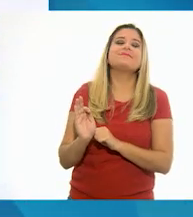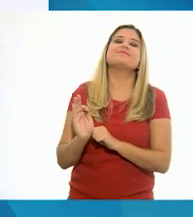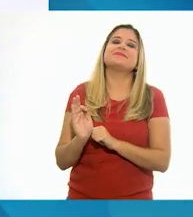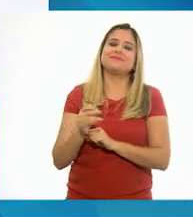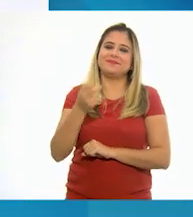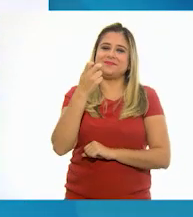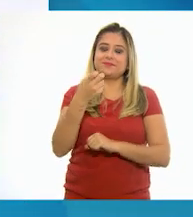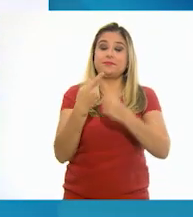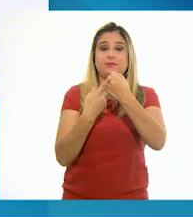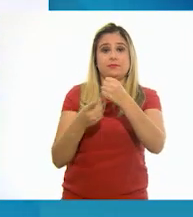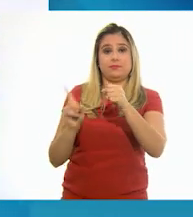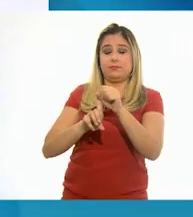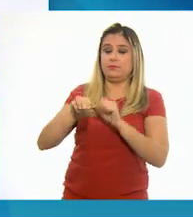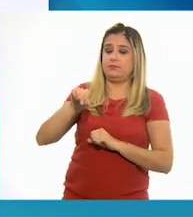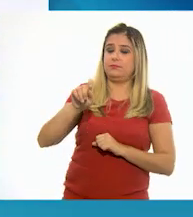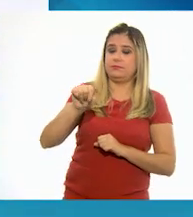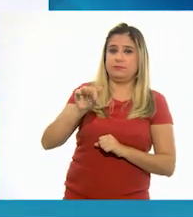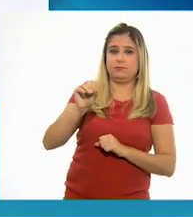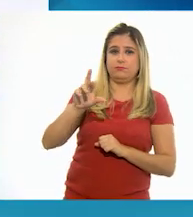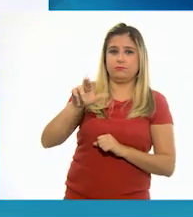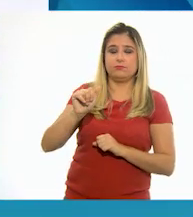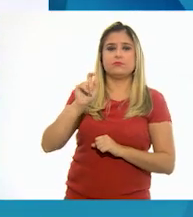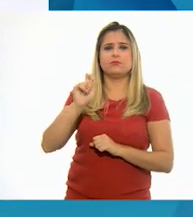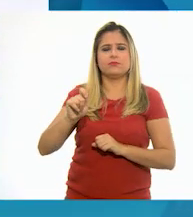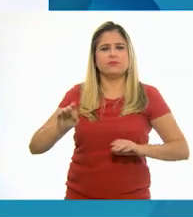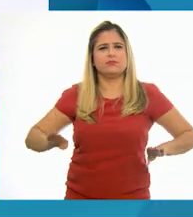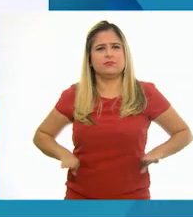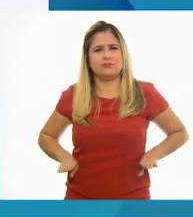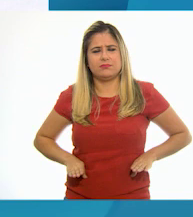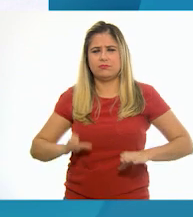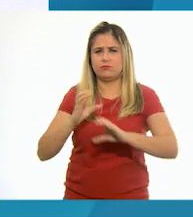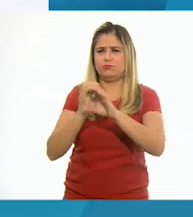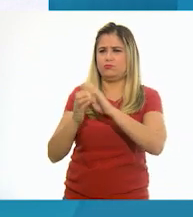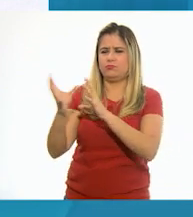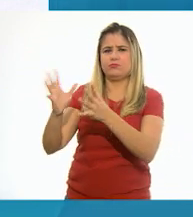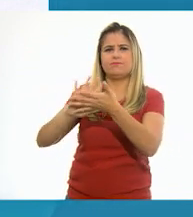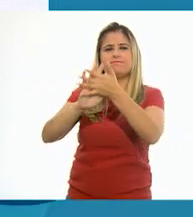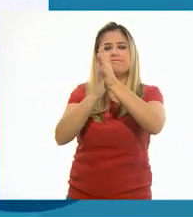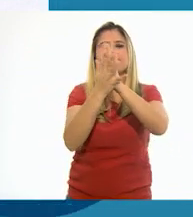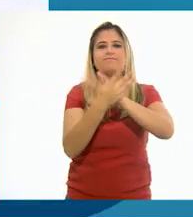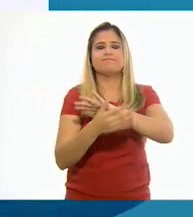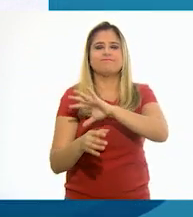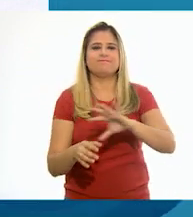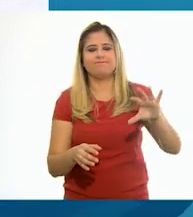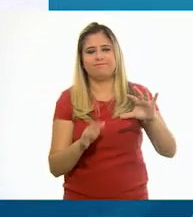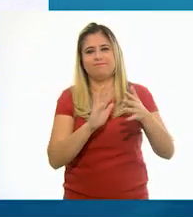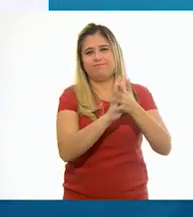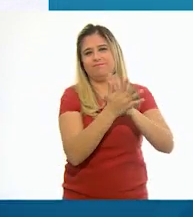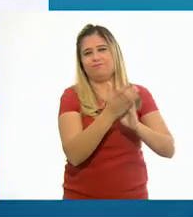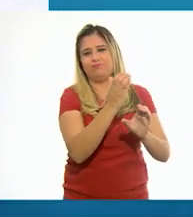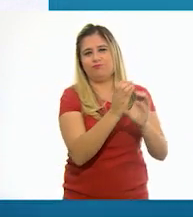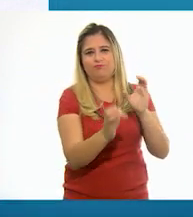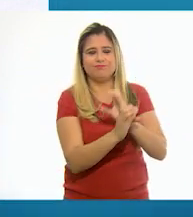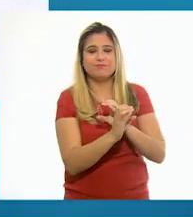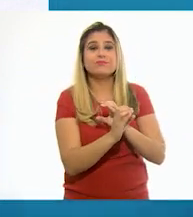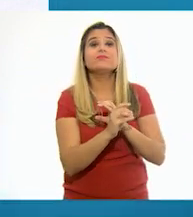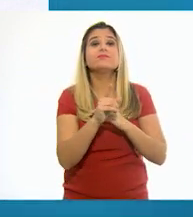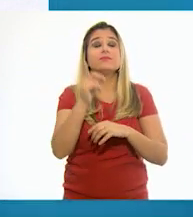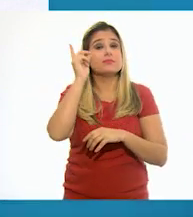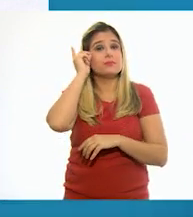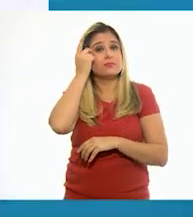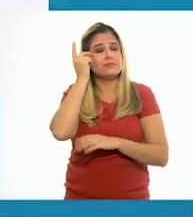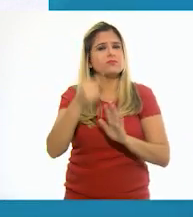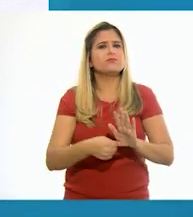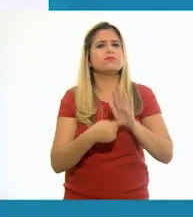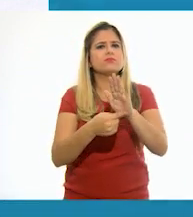En la metáfora transferimos las cualidades de un objeto a una cosa u otra. En este caso, el caballo